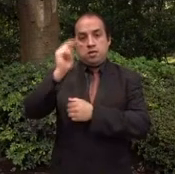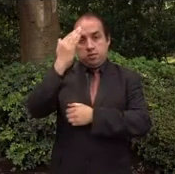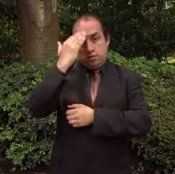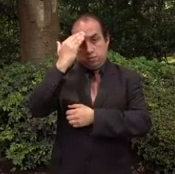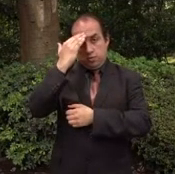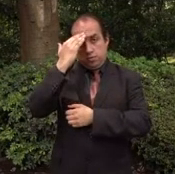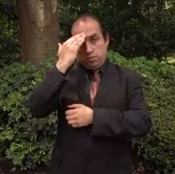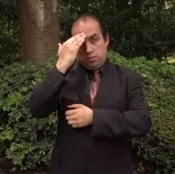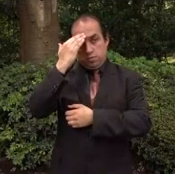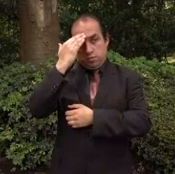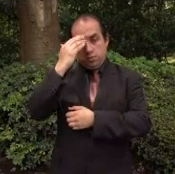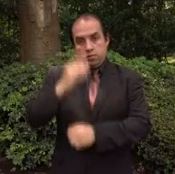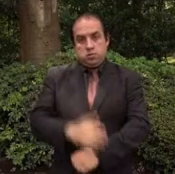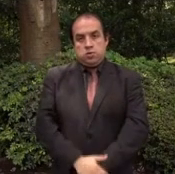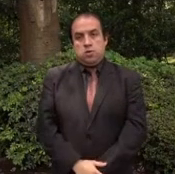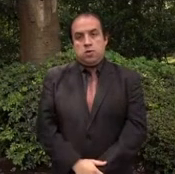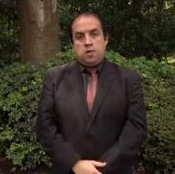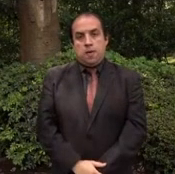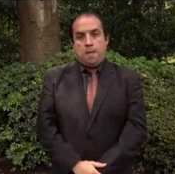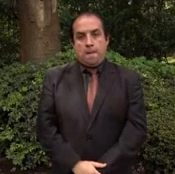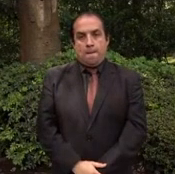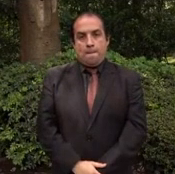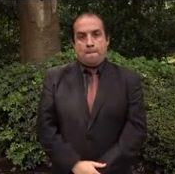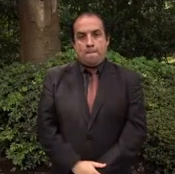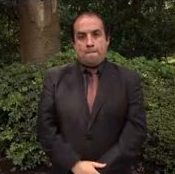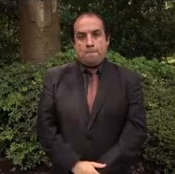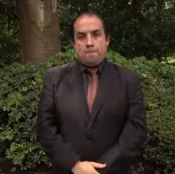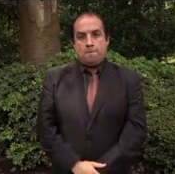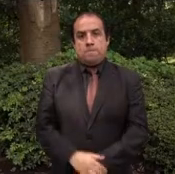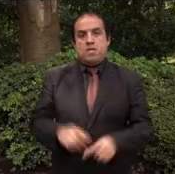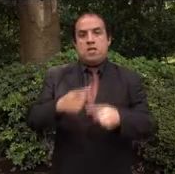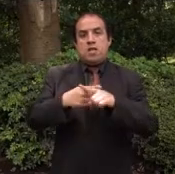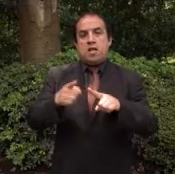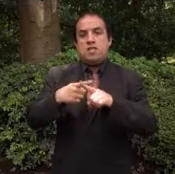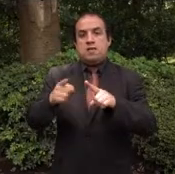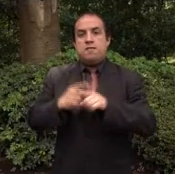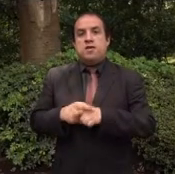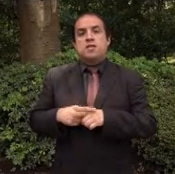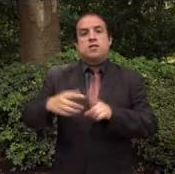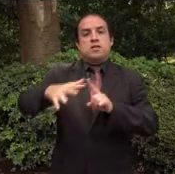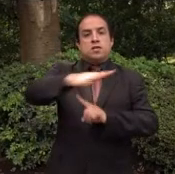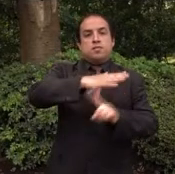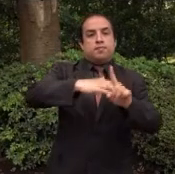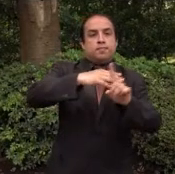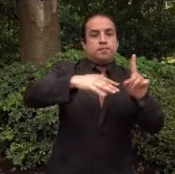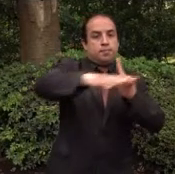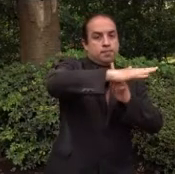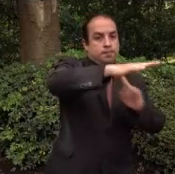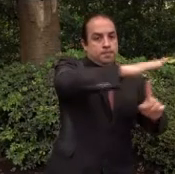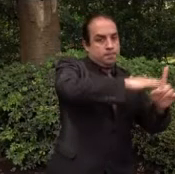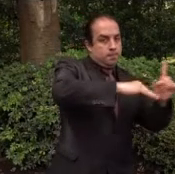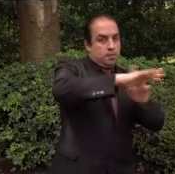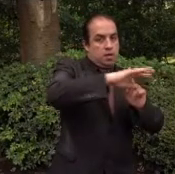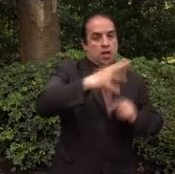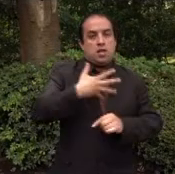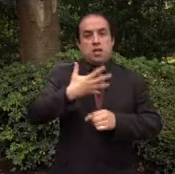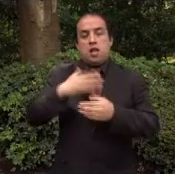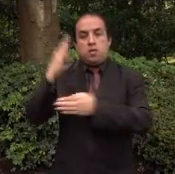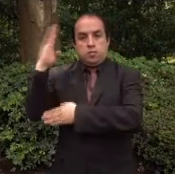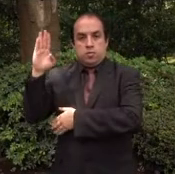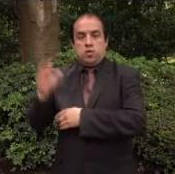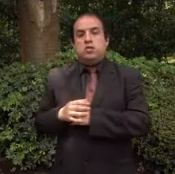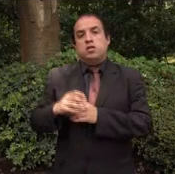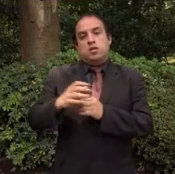reconocimiento de los distintos ecosistemas que existen en el bosque de Chapultepec y el